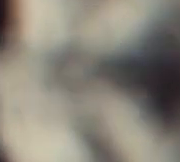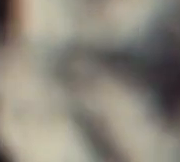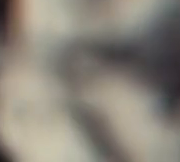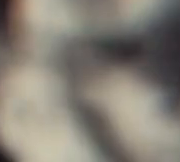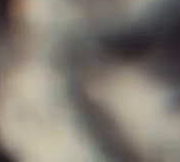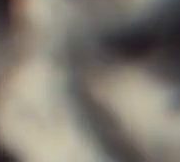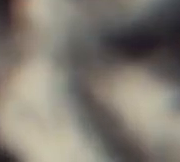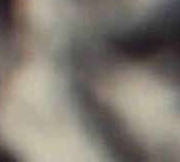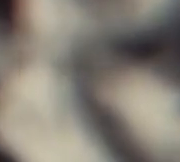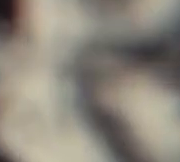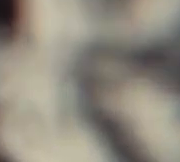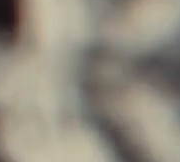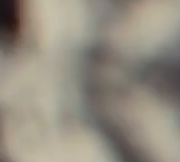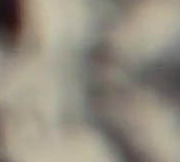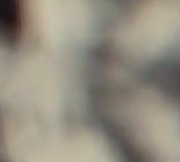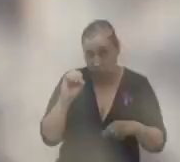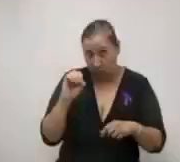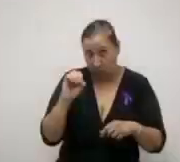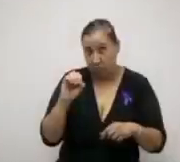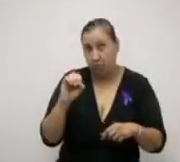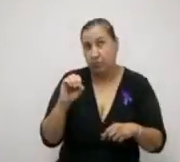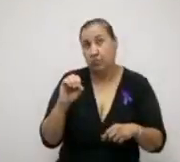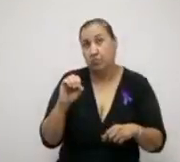uso de cubrebocas.